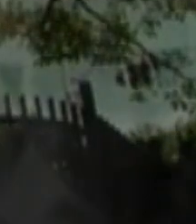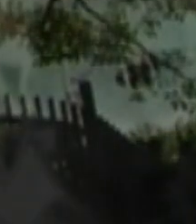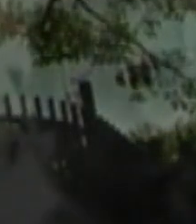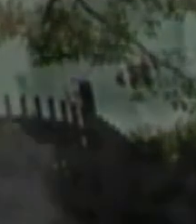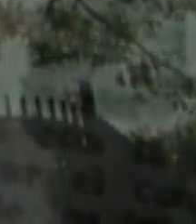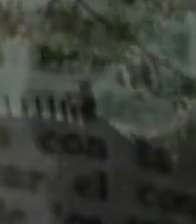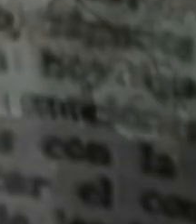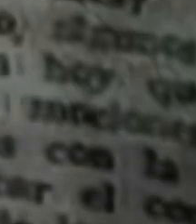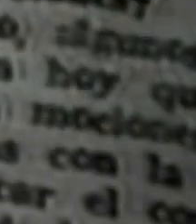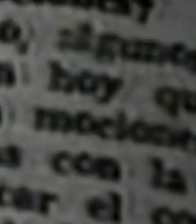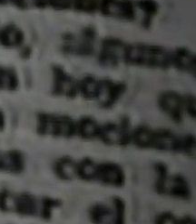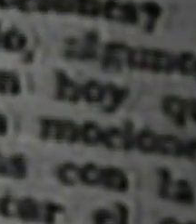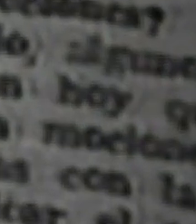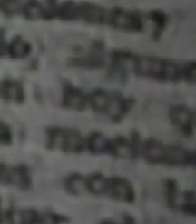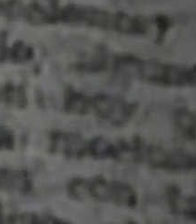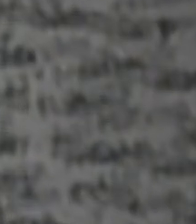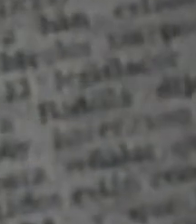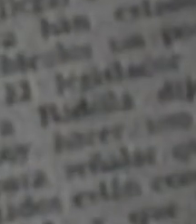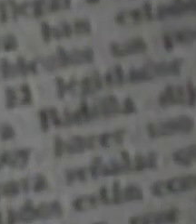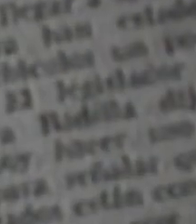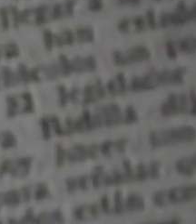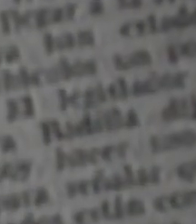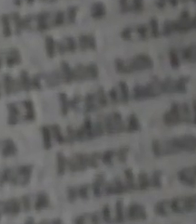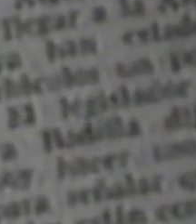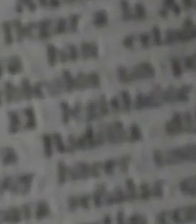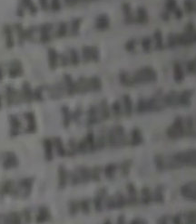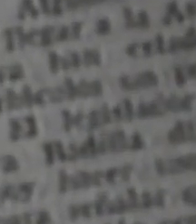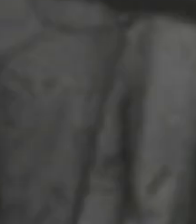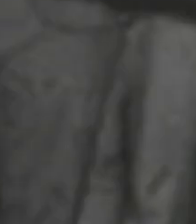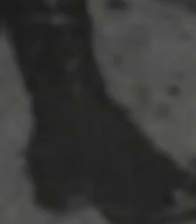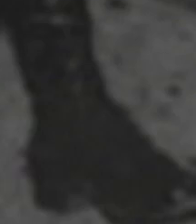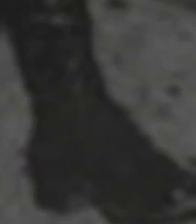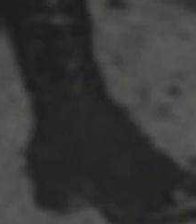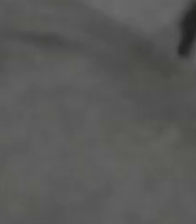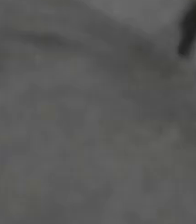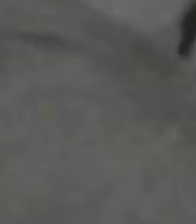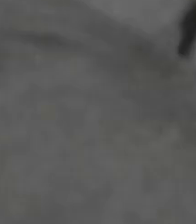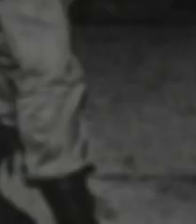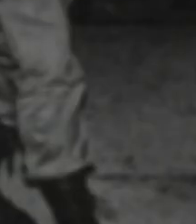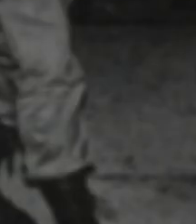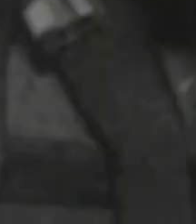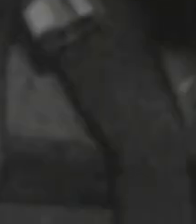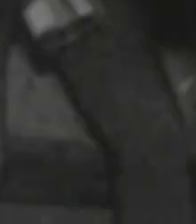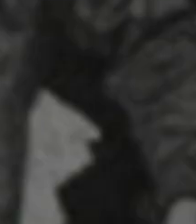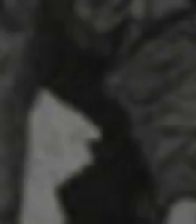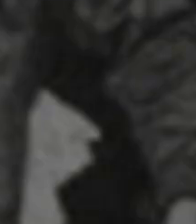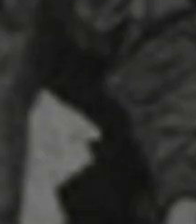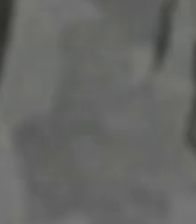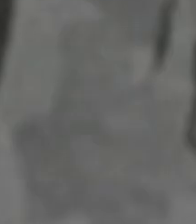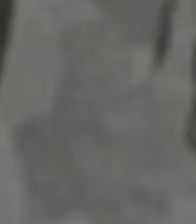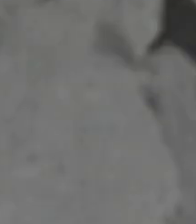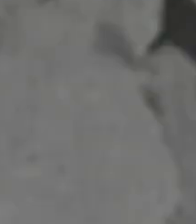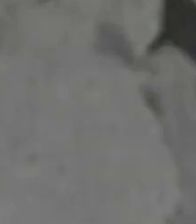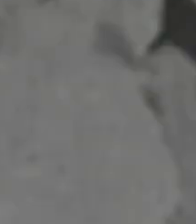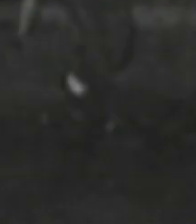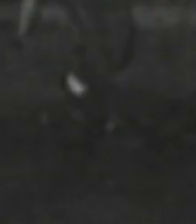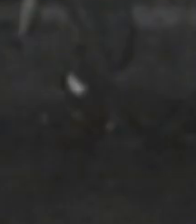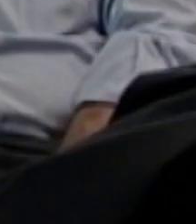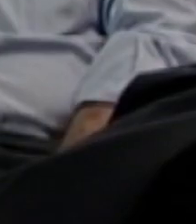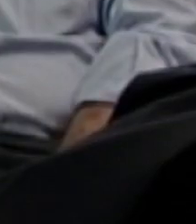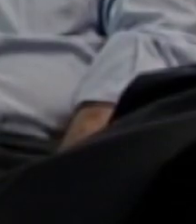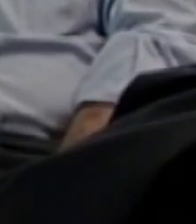50 años, el país fue el escenario de una gran lucha social que se convertiría en todo un emblema.